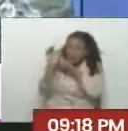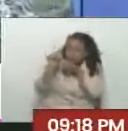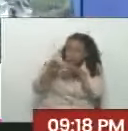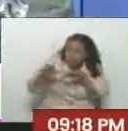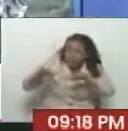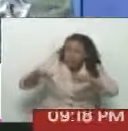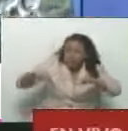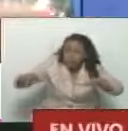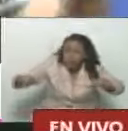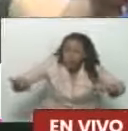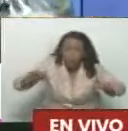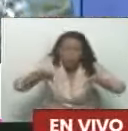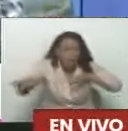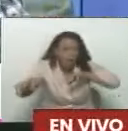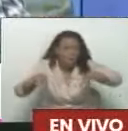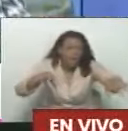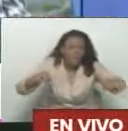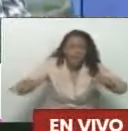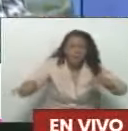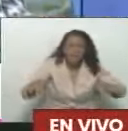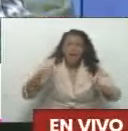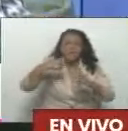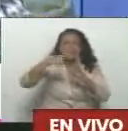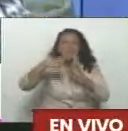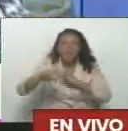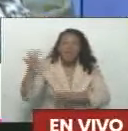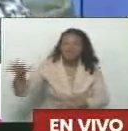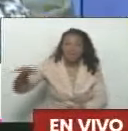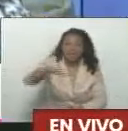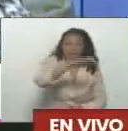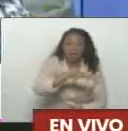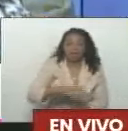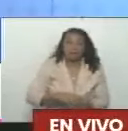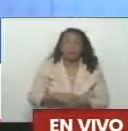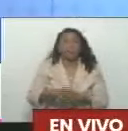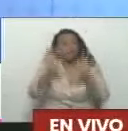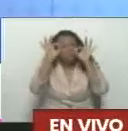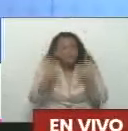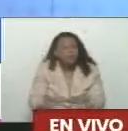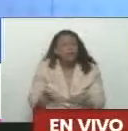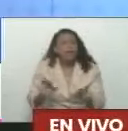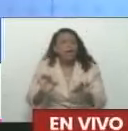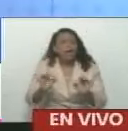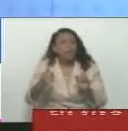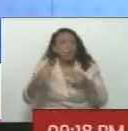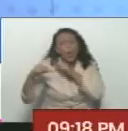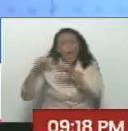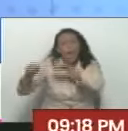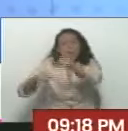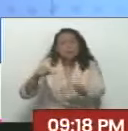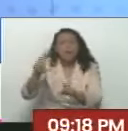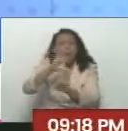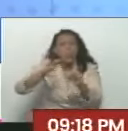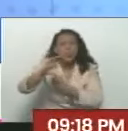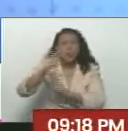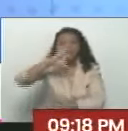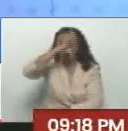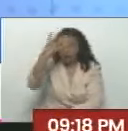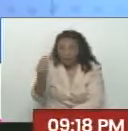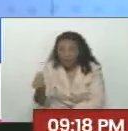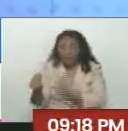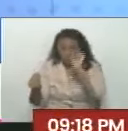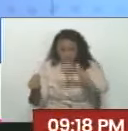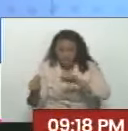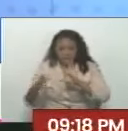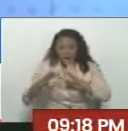fueron propagando, expandiendo hacia y las sobre todo tiene un gran componente de la herencia cultural africana,